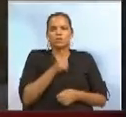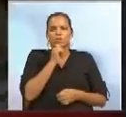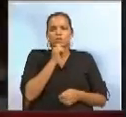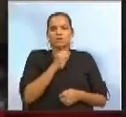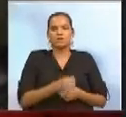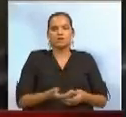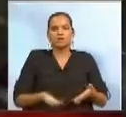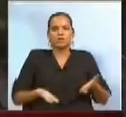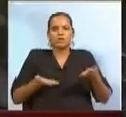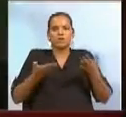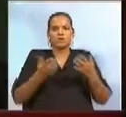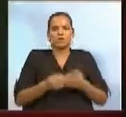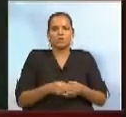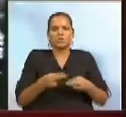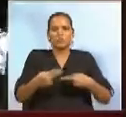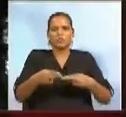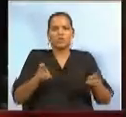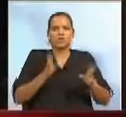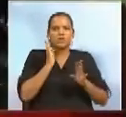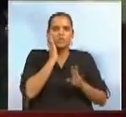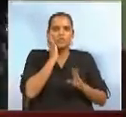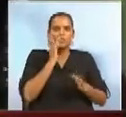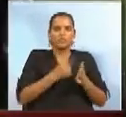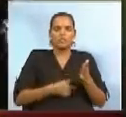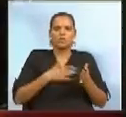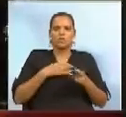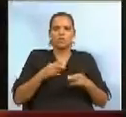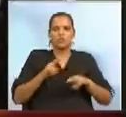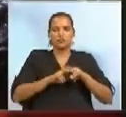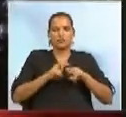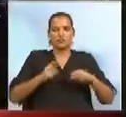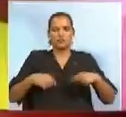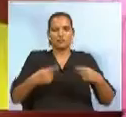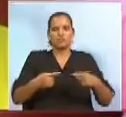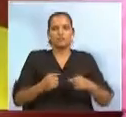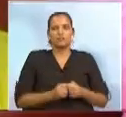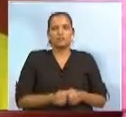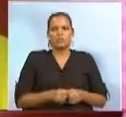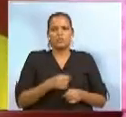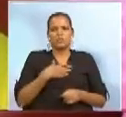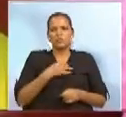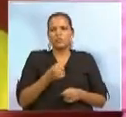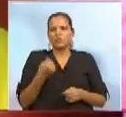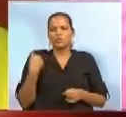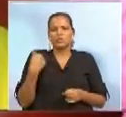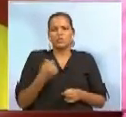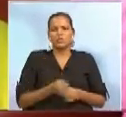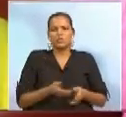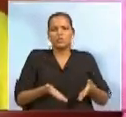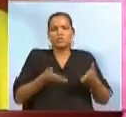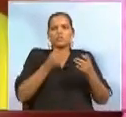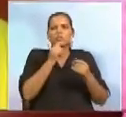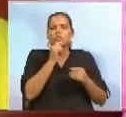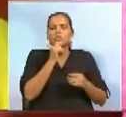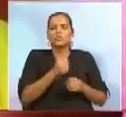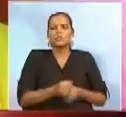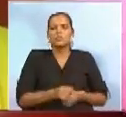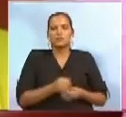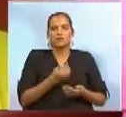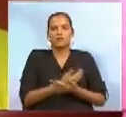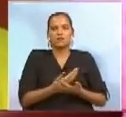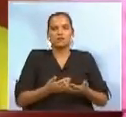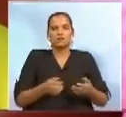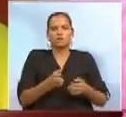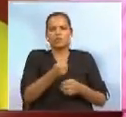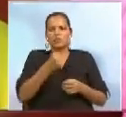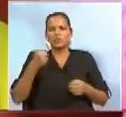El agua llegó hasta el cuarto de su mamá, que permanece en silla de ruedas. Estoy completamente hundido, he perdido en